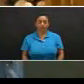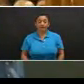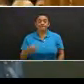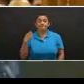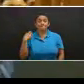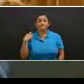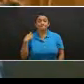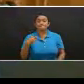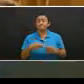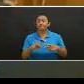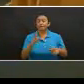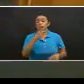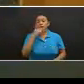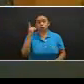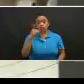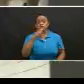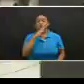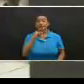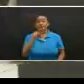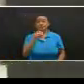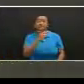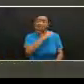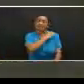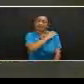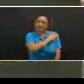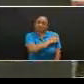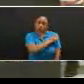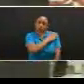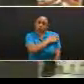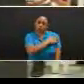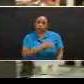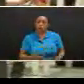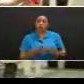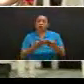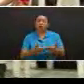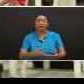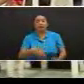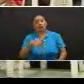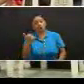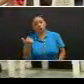Pero Dios es un Dios de misericordia que da otra oportunidad.